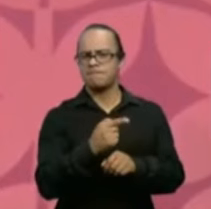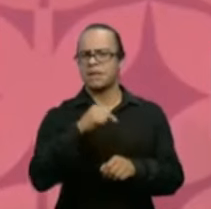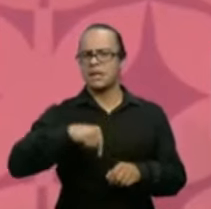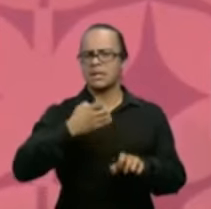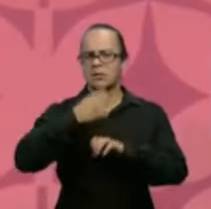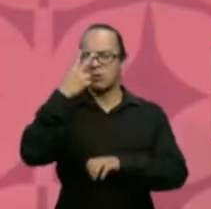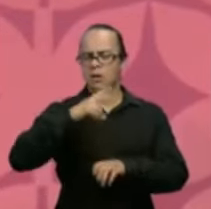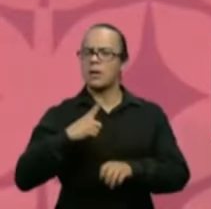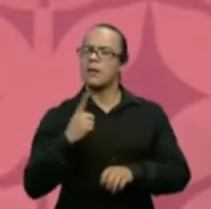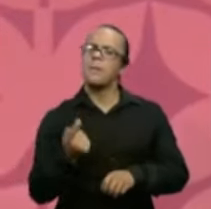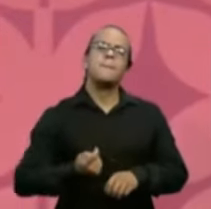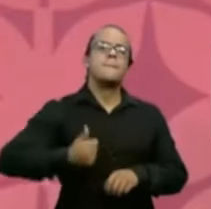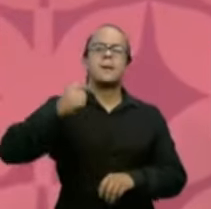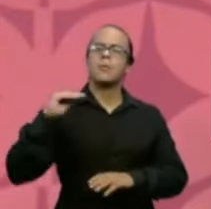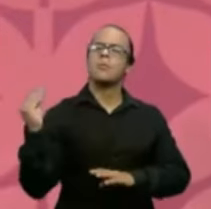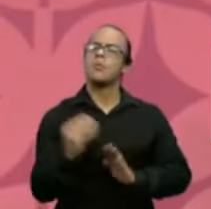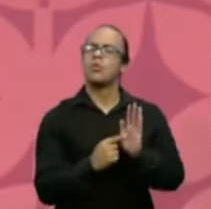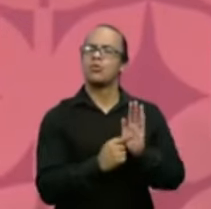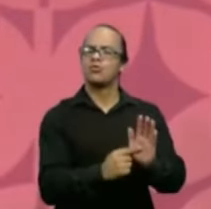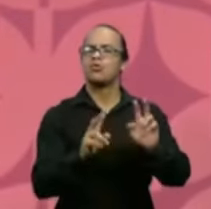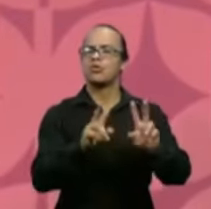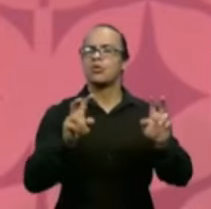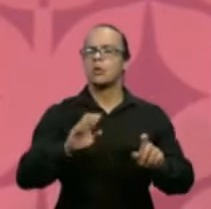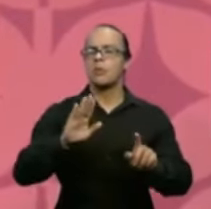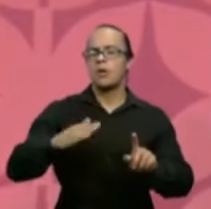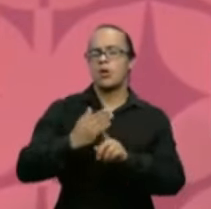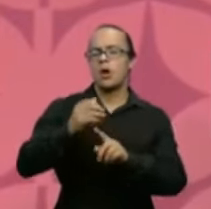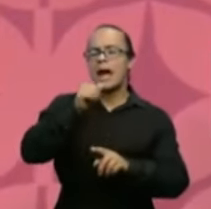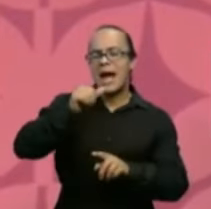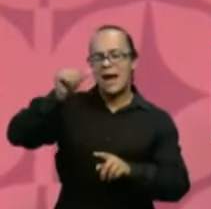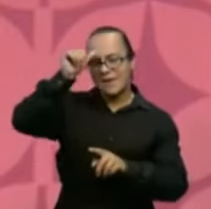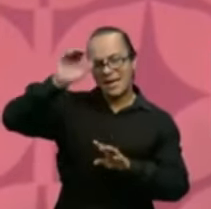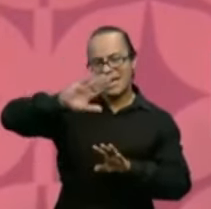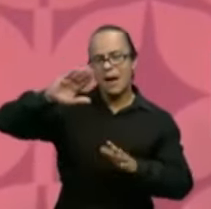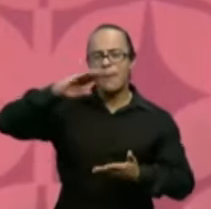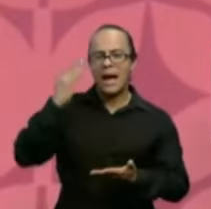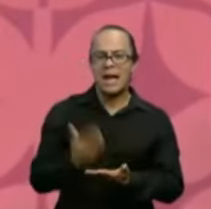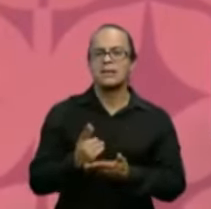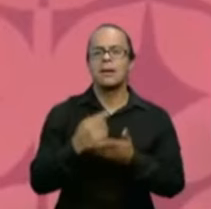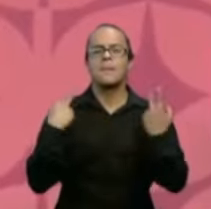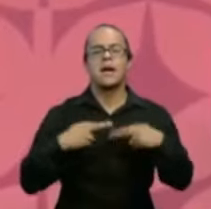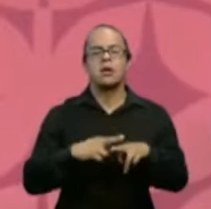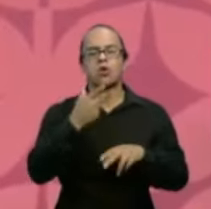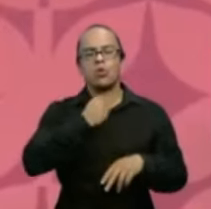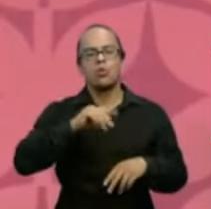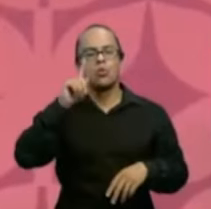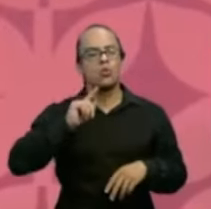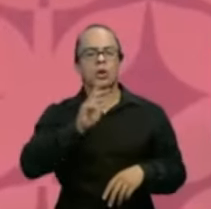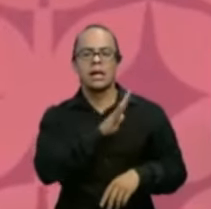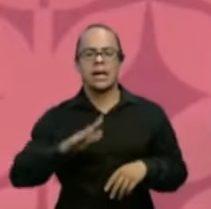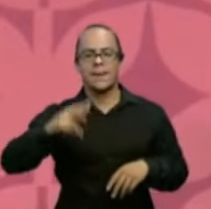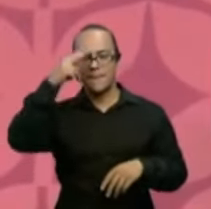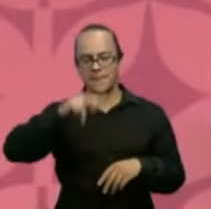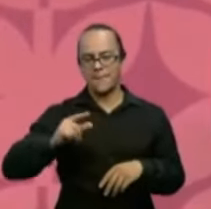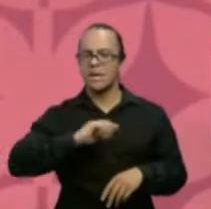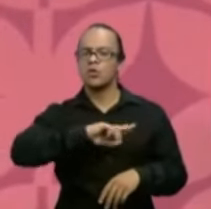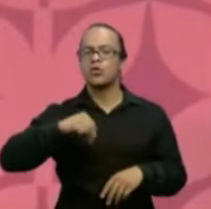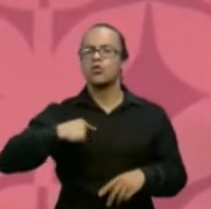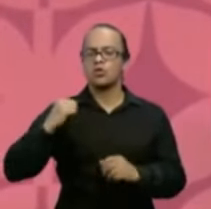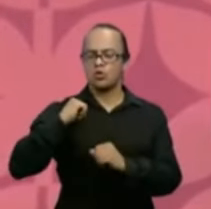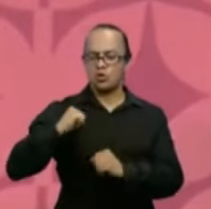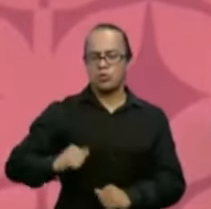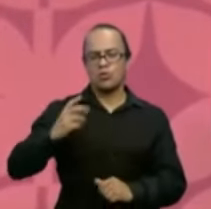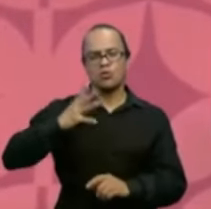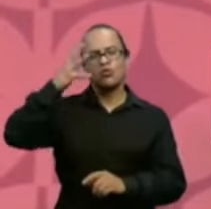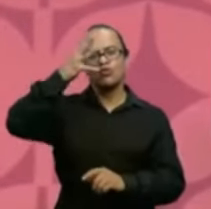en levantar bandera blanca en la lucha contra el analfabetismo. Las maestras y los maestros de México tenemos en nuestras manos el